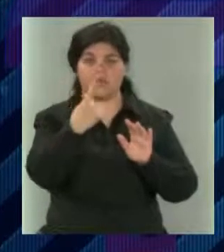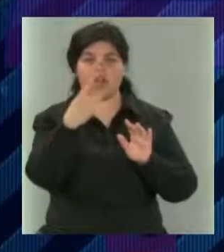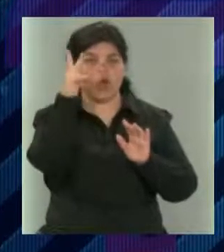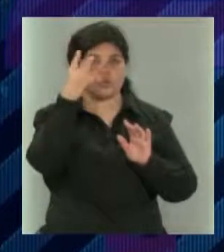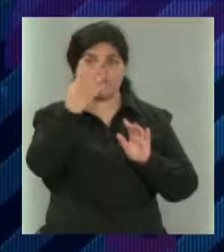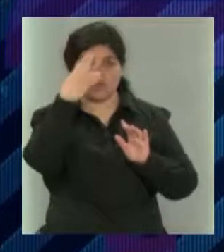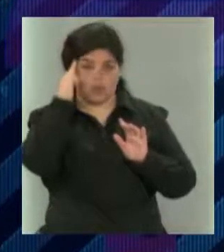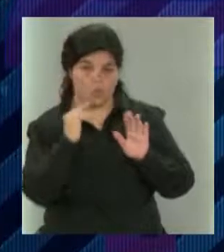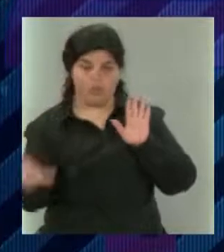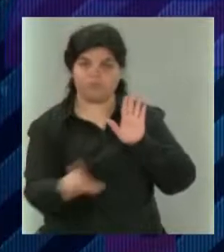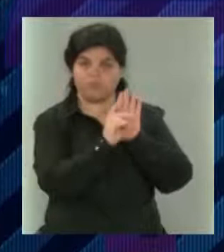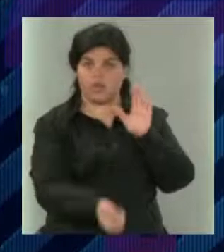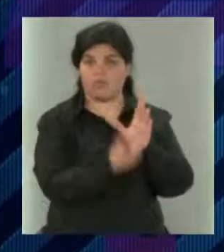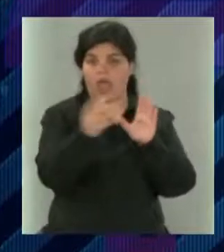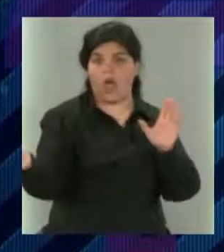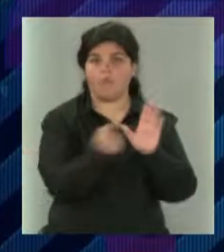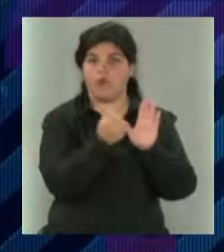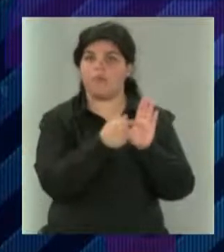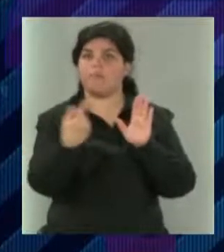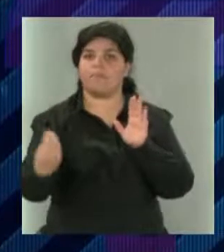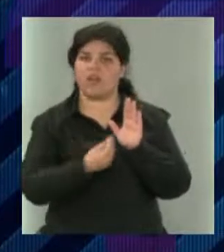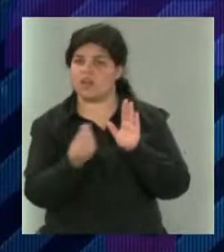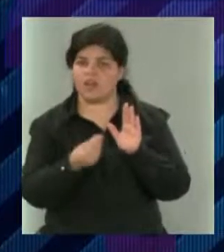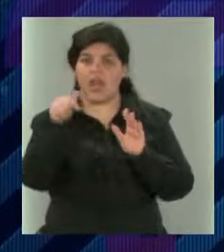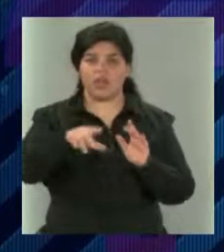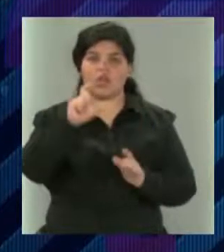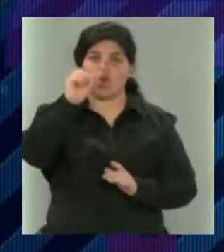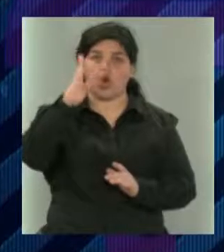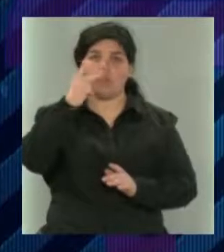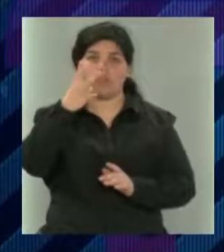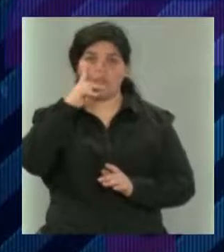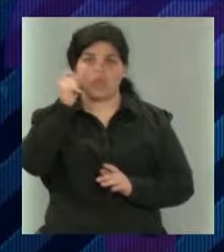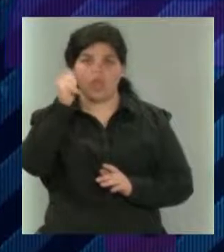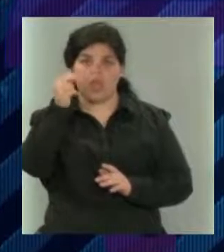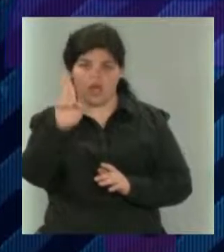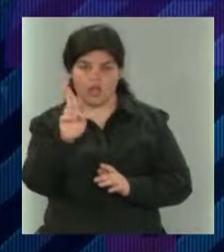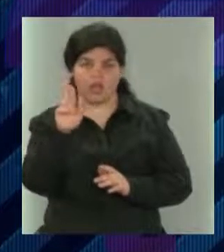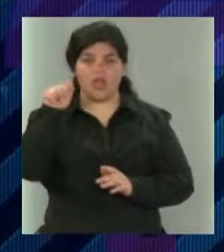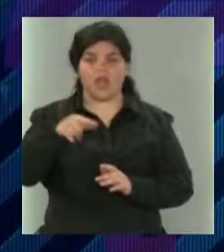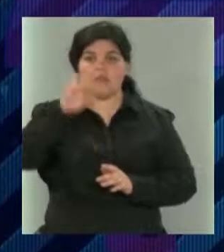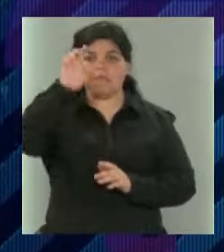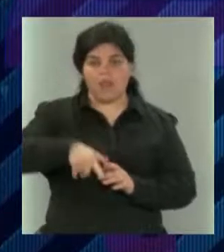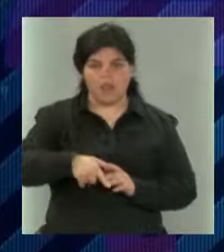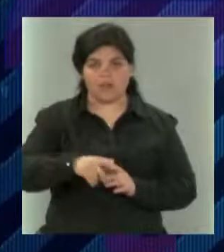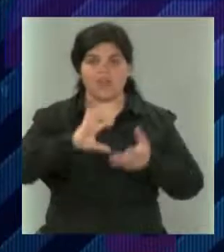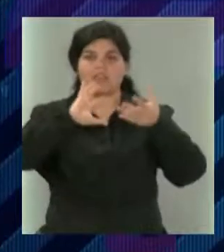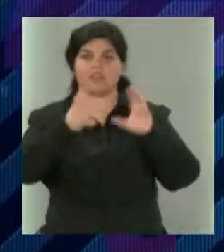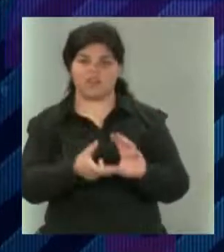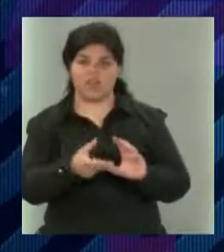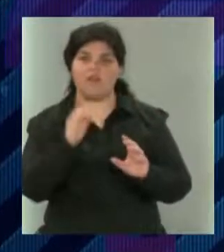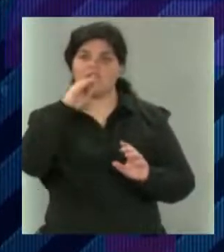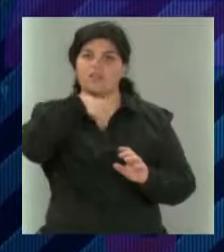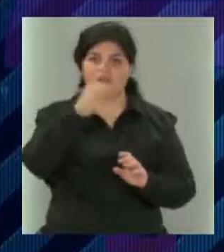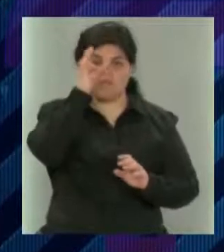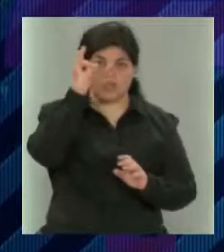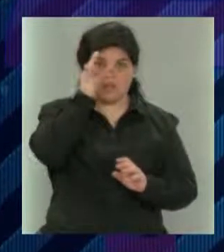25.849 que instituyó formalmente lo que conocemos por COVIAR y le dio al Plan Estratégico Argentina Vitivinícola 2020 este